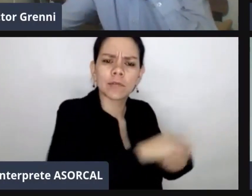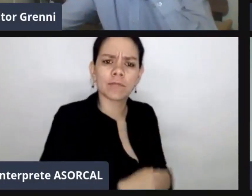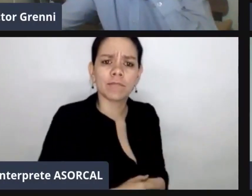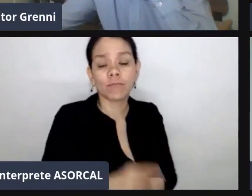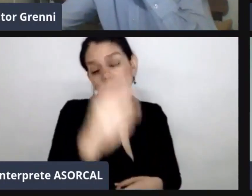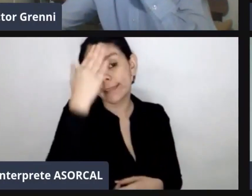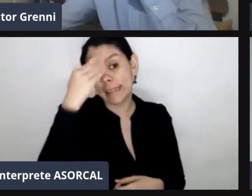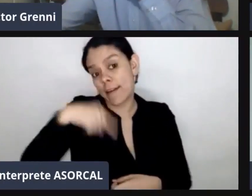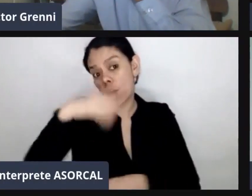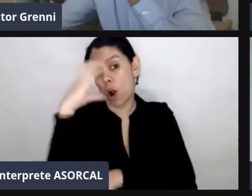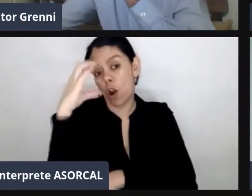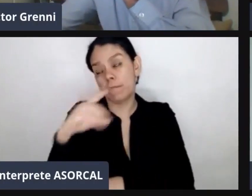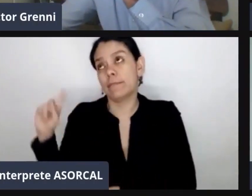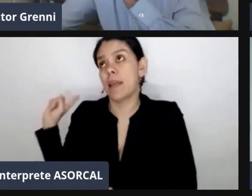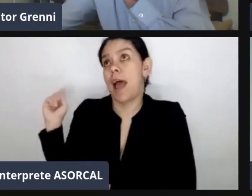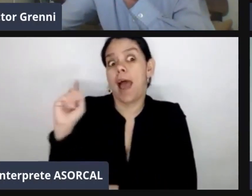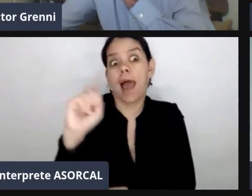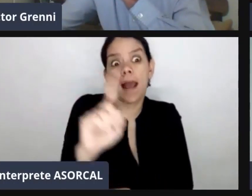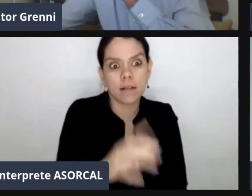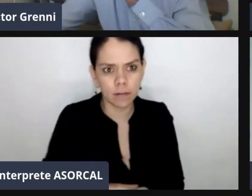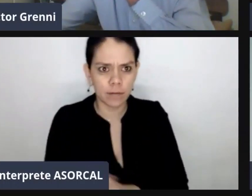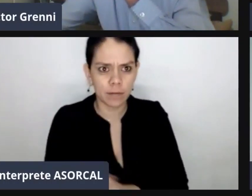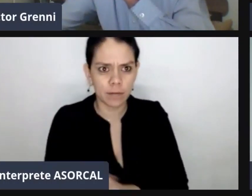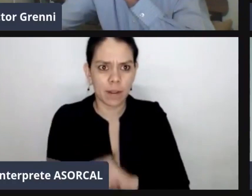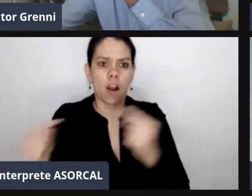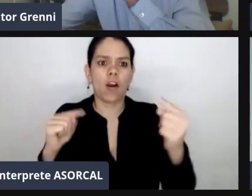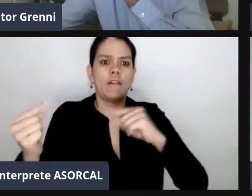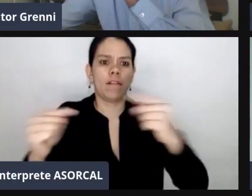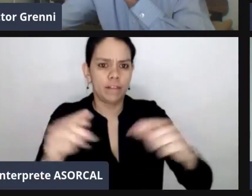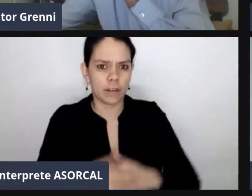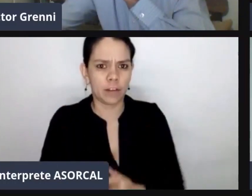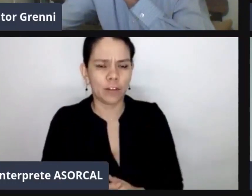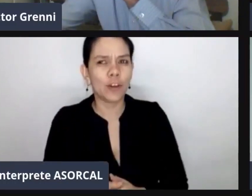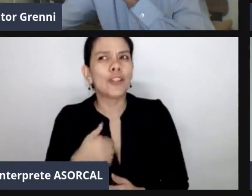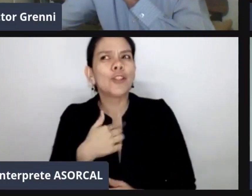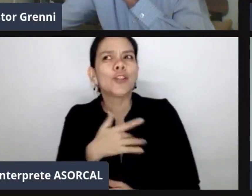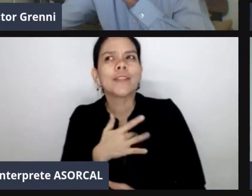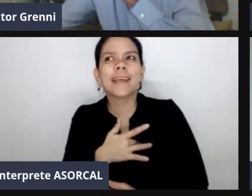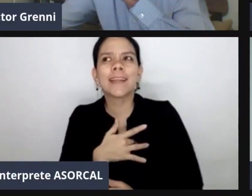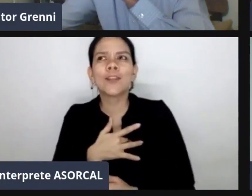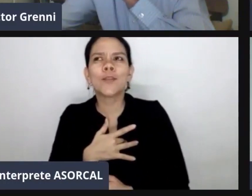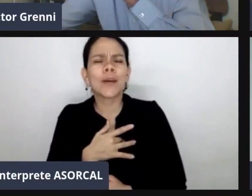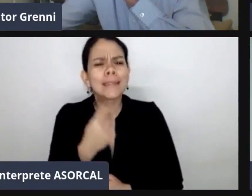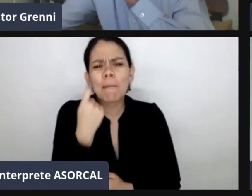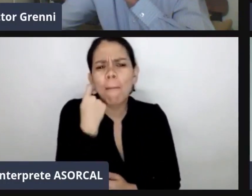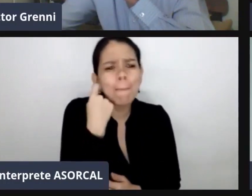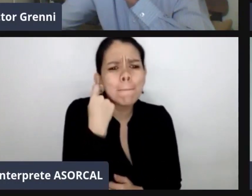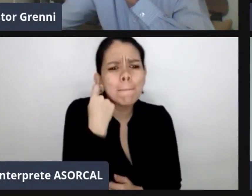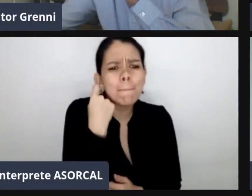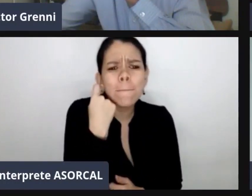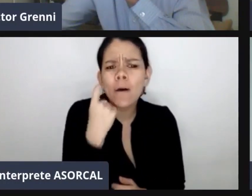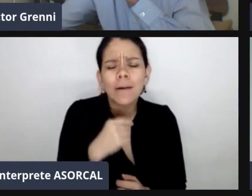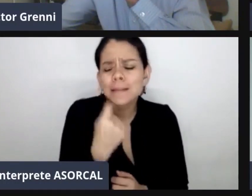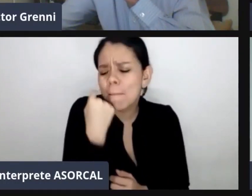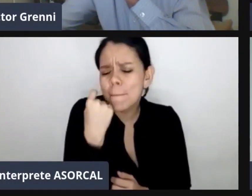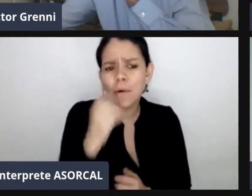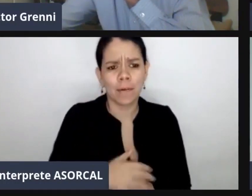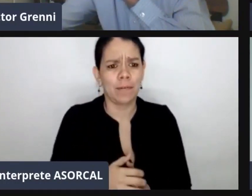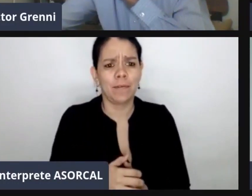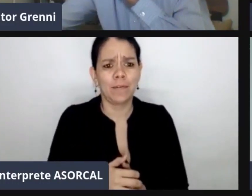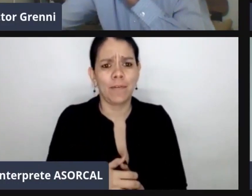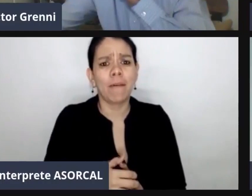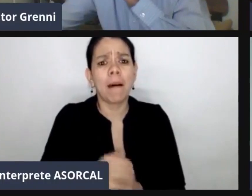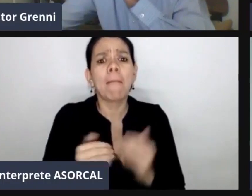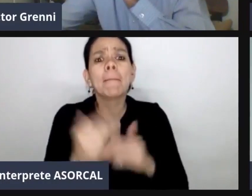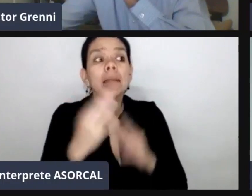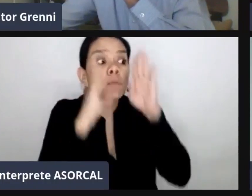muy recientemente esas víctimas y esas otras voces se están escuchando, porque normalmente se escucha esa centralidad, esa clase media,